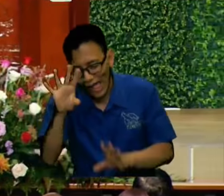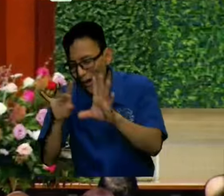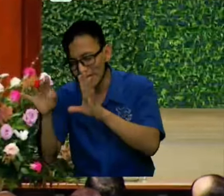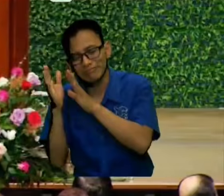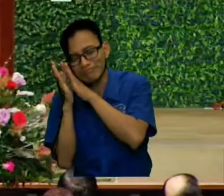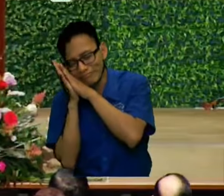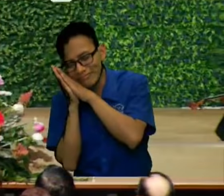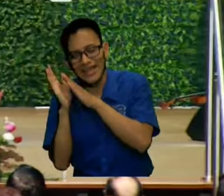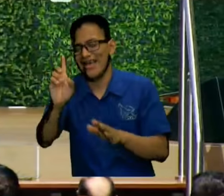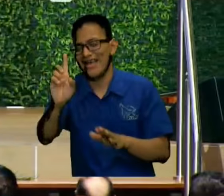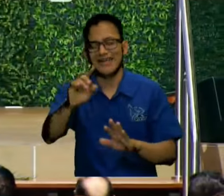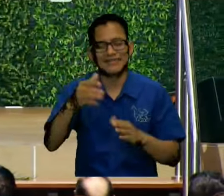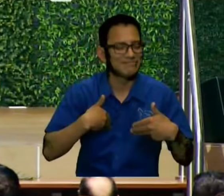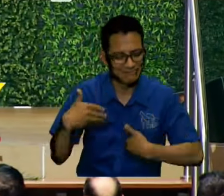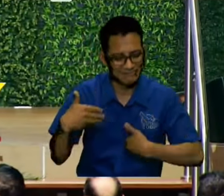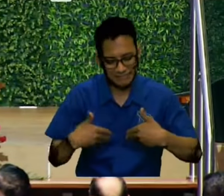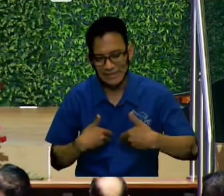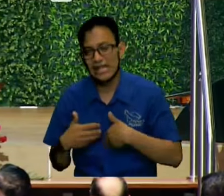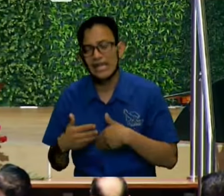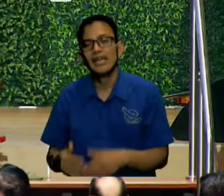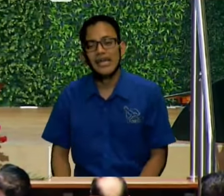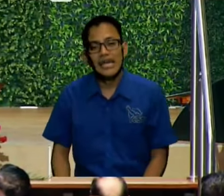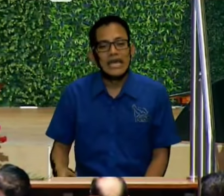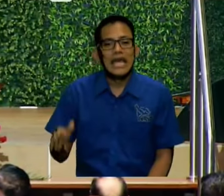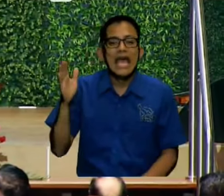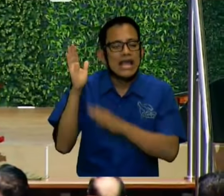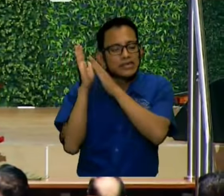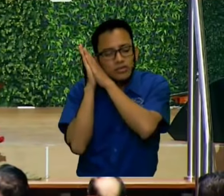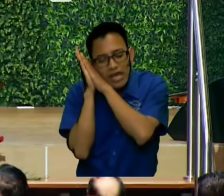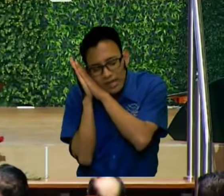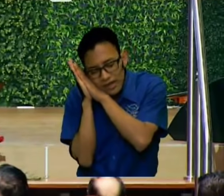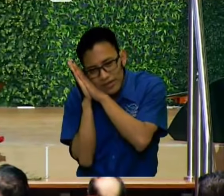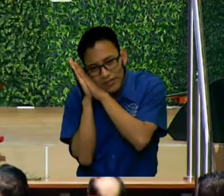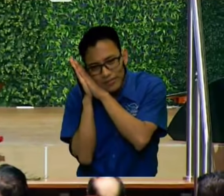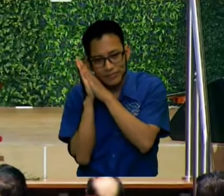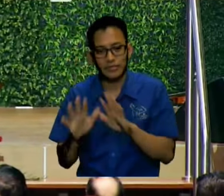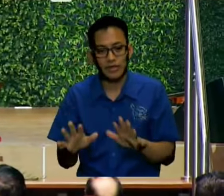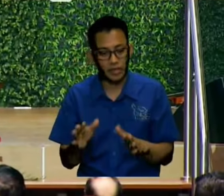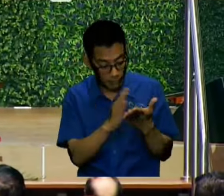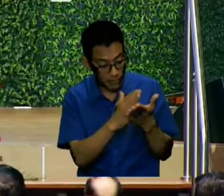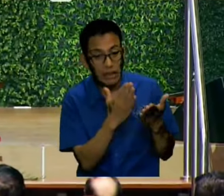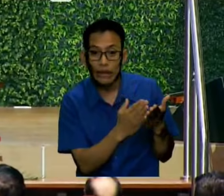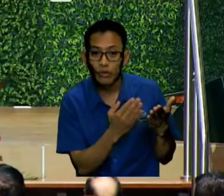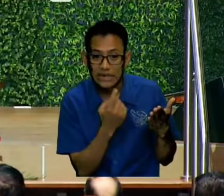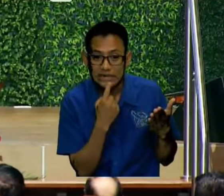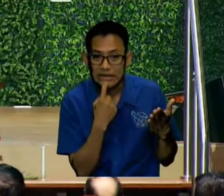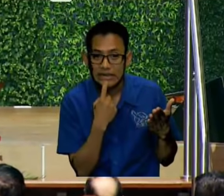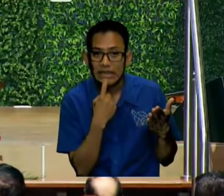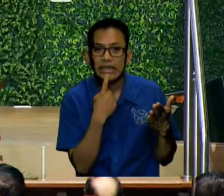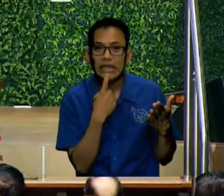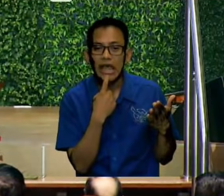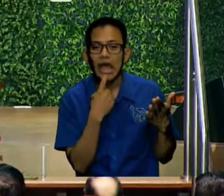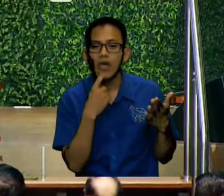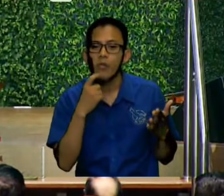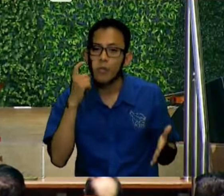No, no, no. El sueño, llegar. Eso dice la Biblia, no lo digo yo.